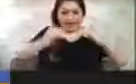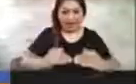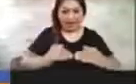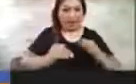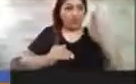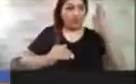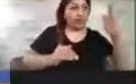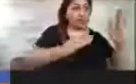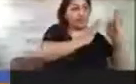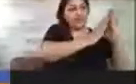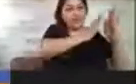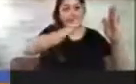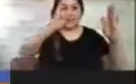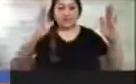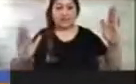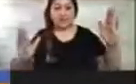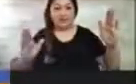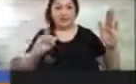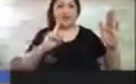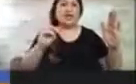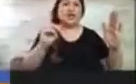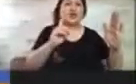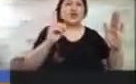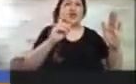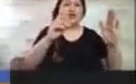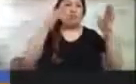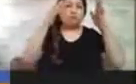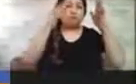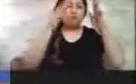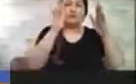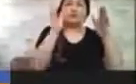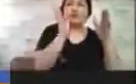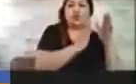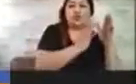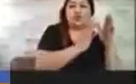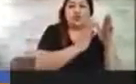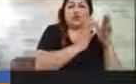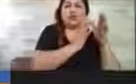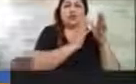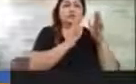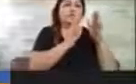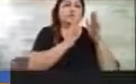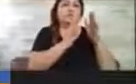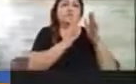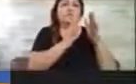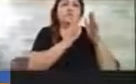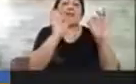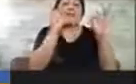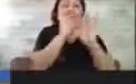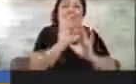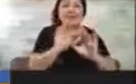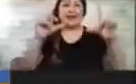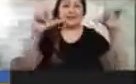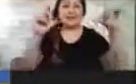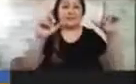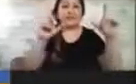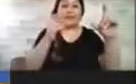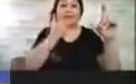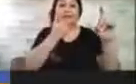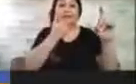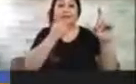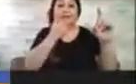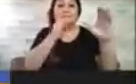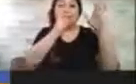detallado, no se debe enfocar en colores, si no es necesario, para el significado de la imagen. Informar de la ubicación de los elementos,